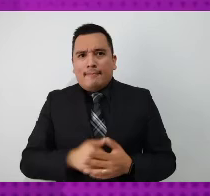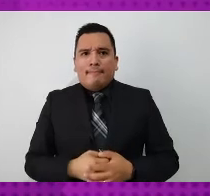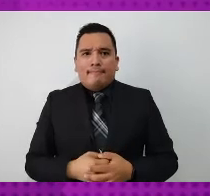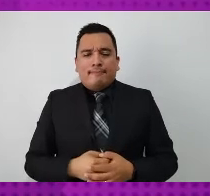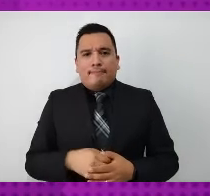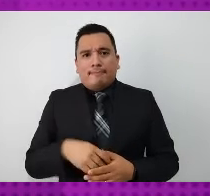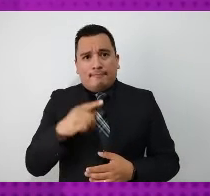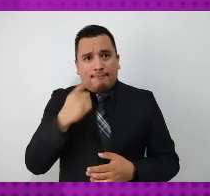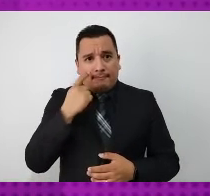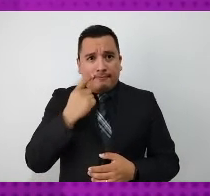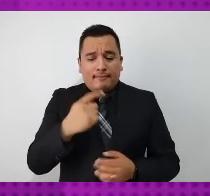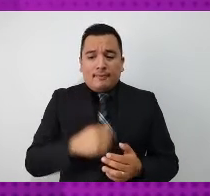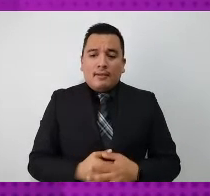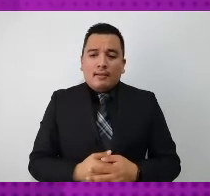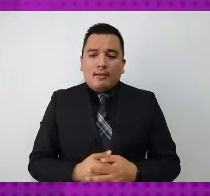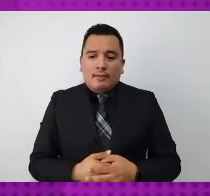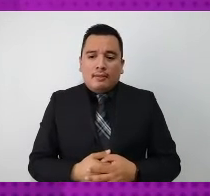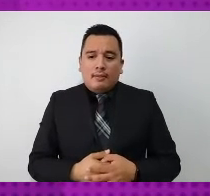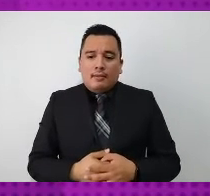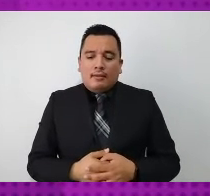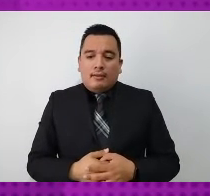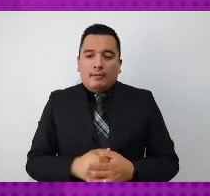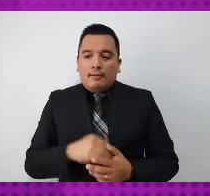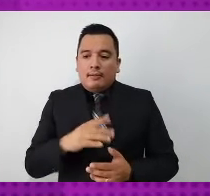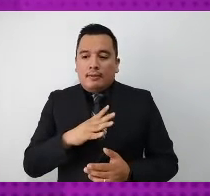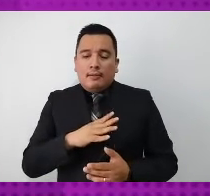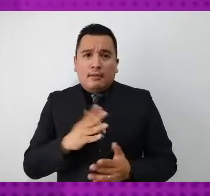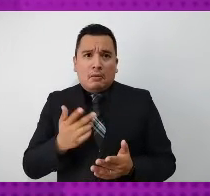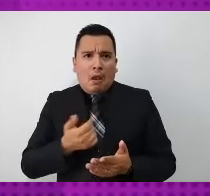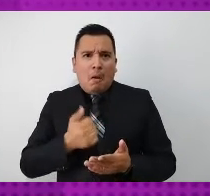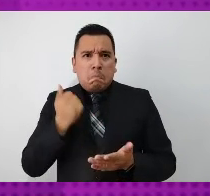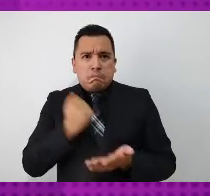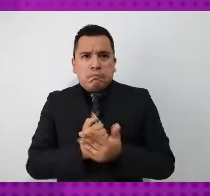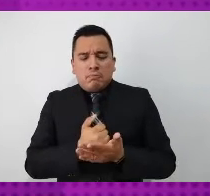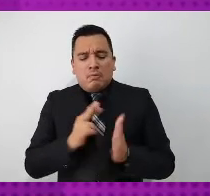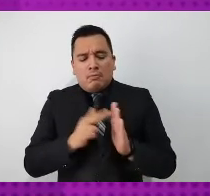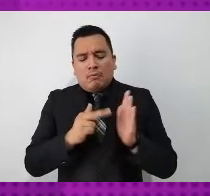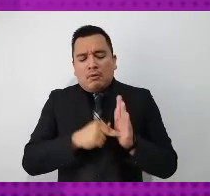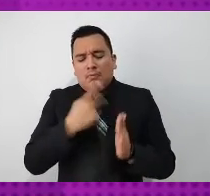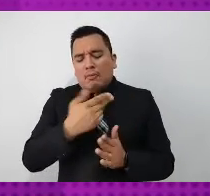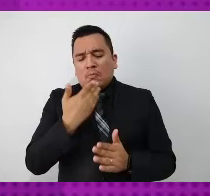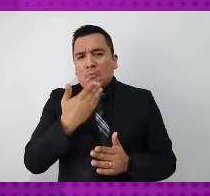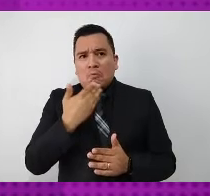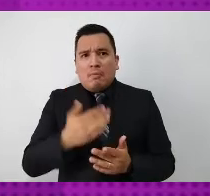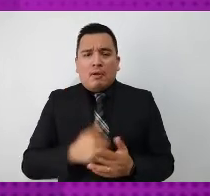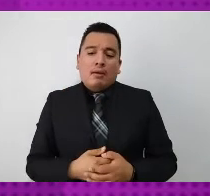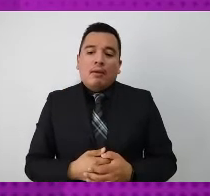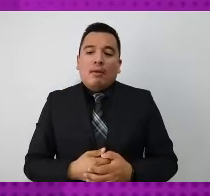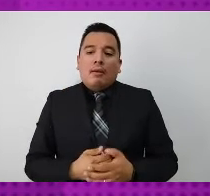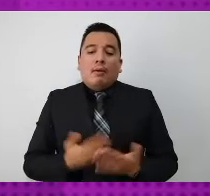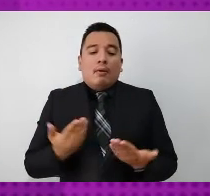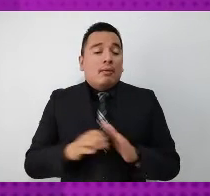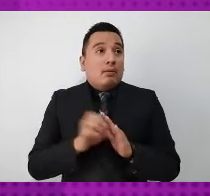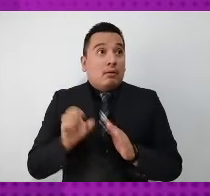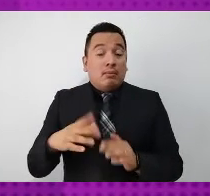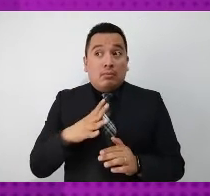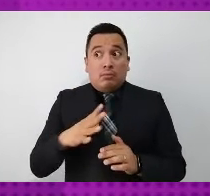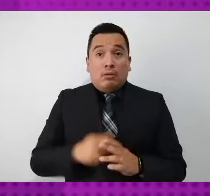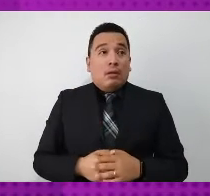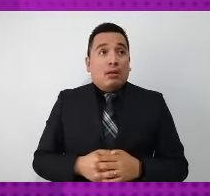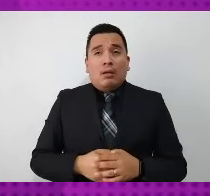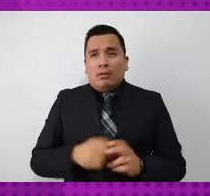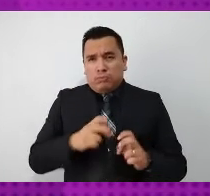hecho es que que ya está otra otra acción que se comentó incluso en la mesa también de discapacidad